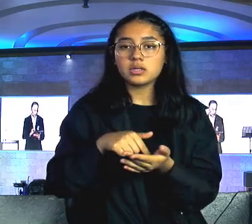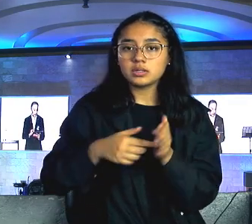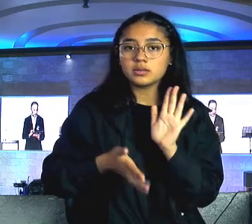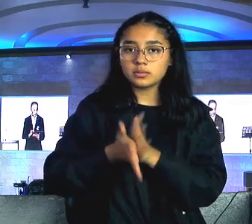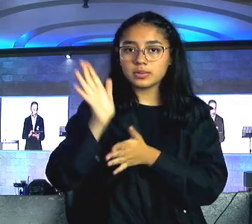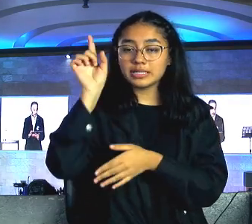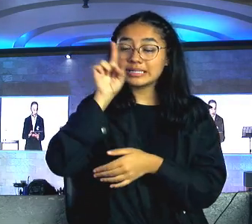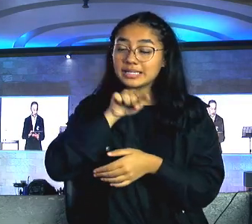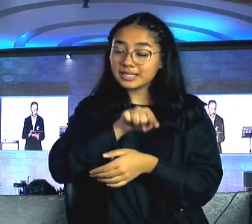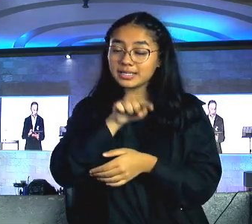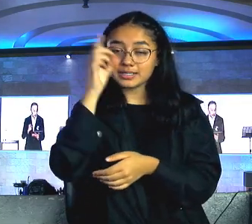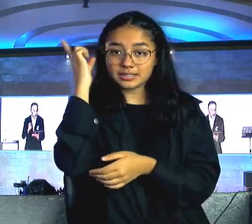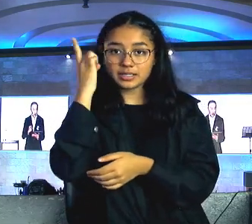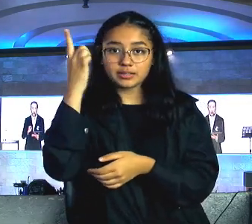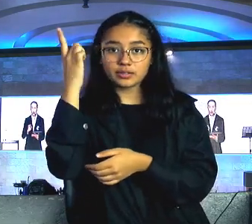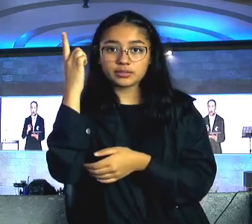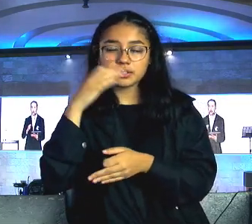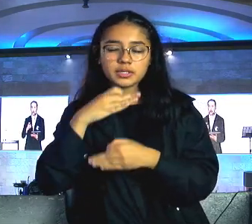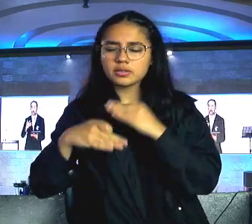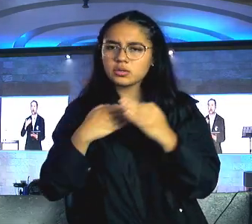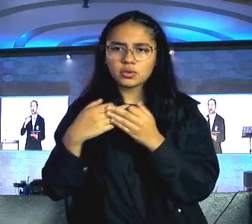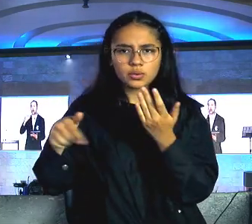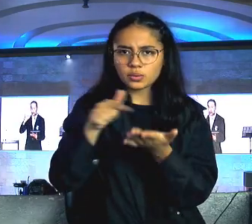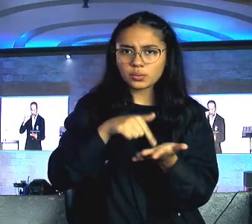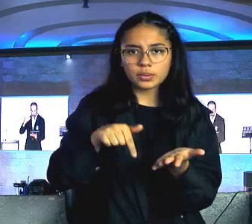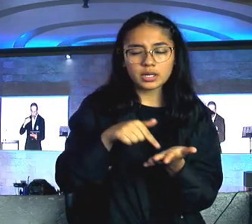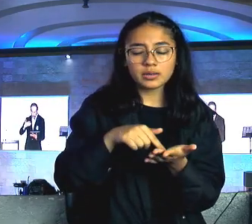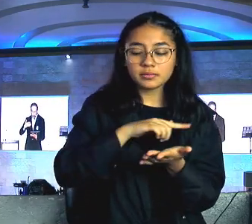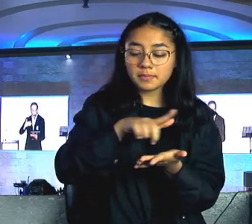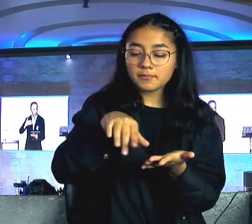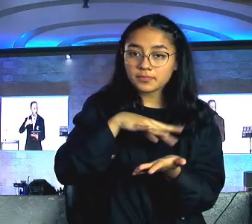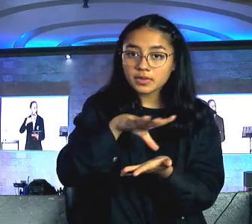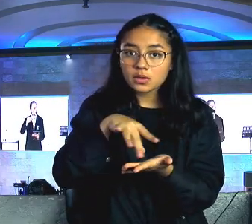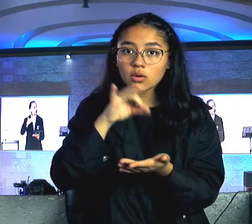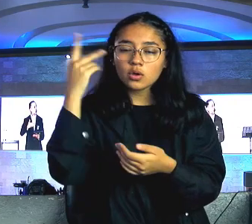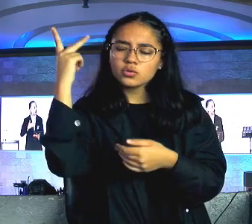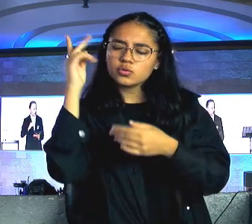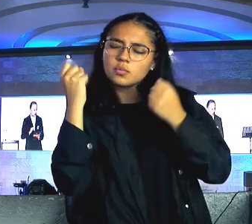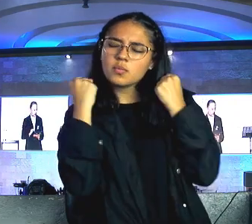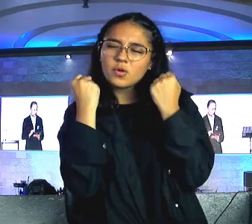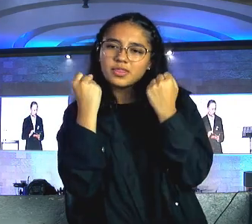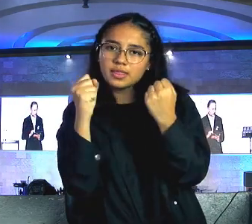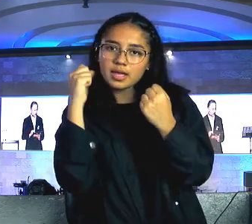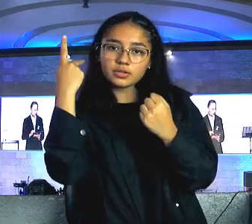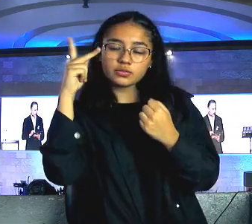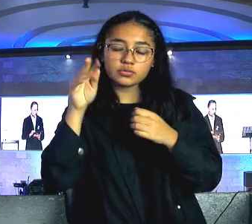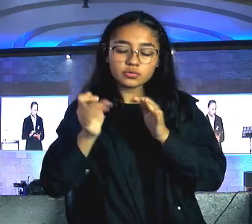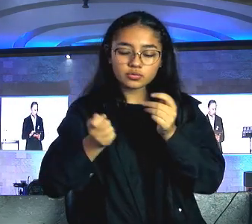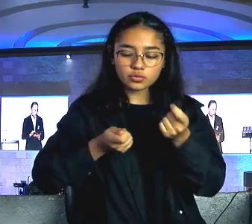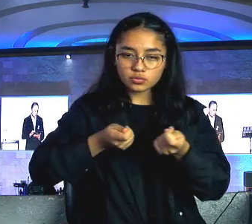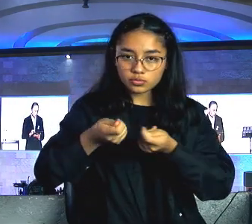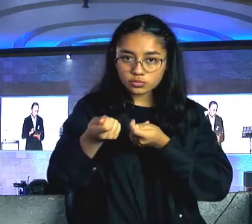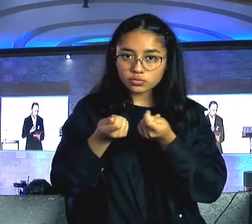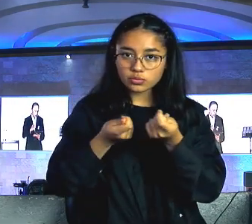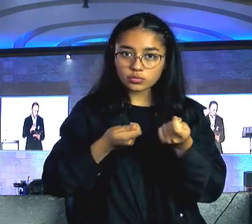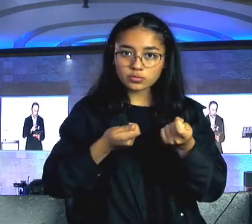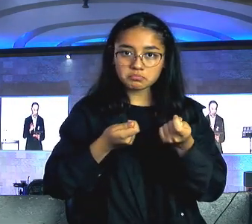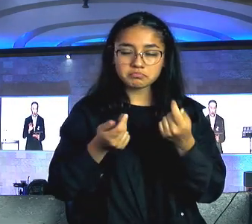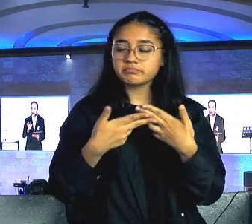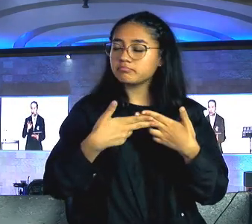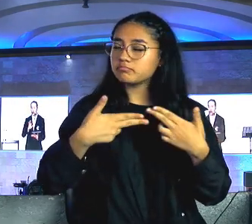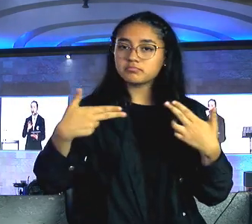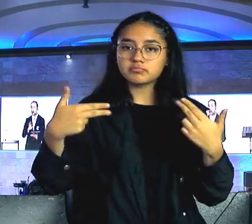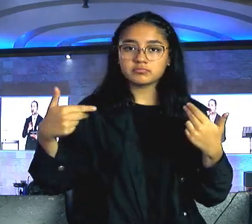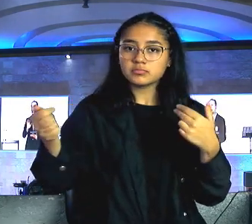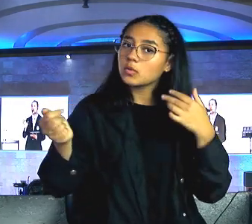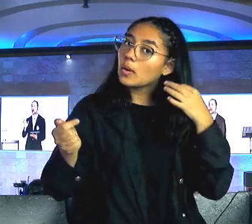Dios. En todo lugar te vas a encontrar bajo su poder y bajo su control. Y no hay velo que